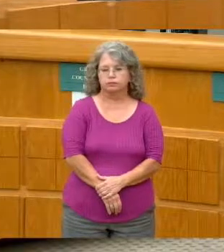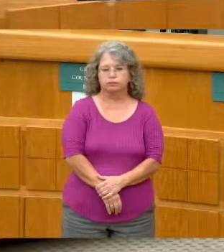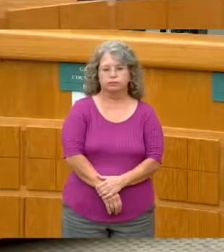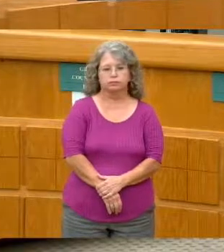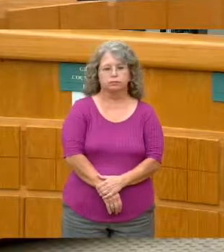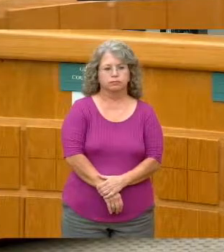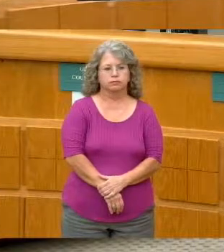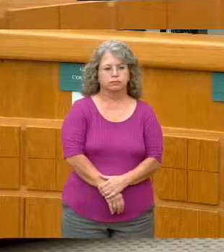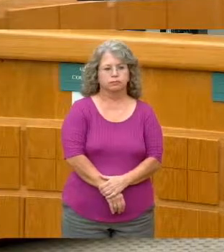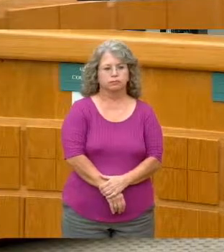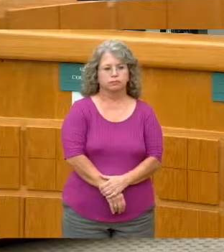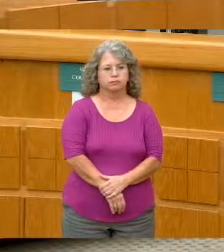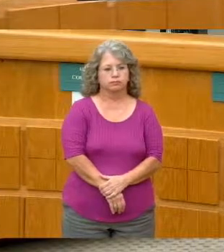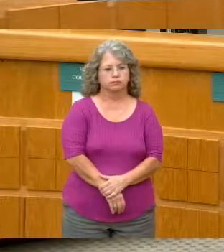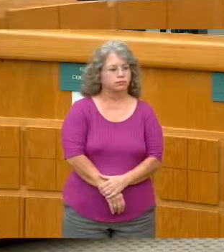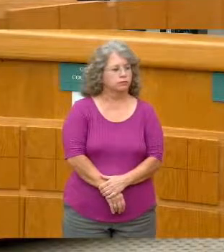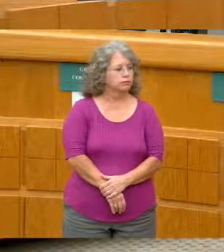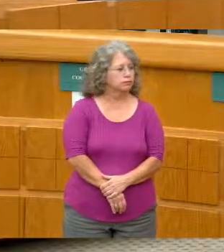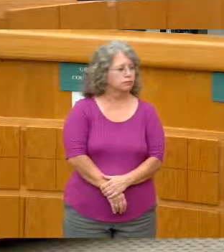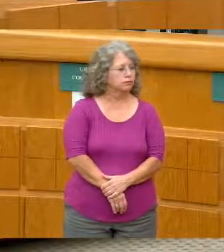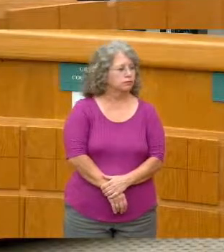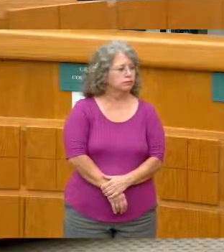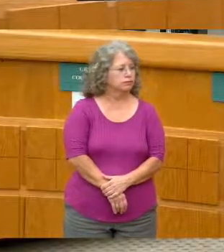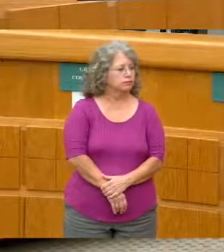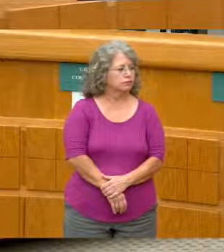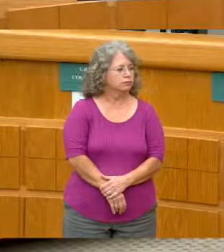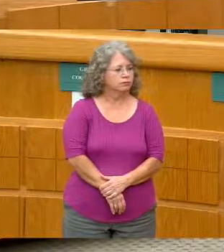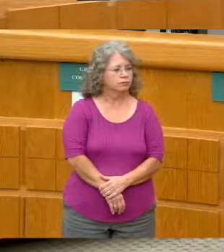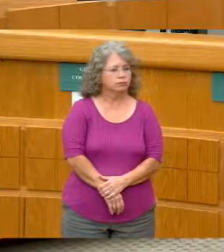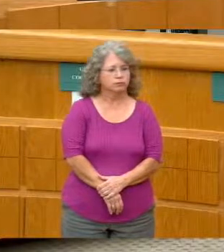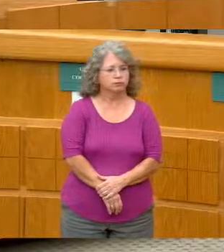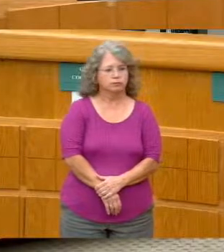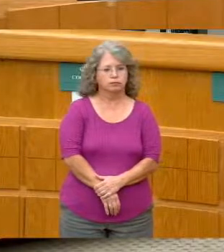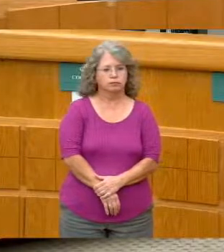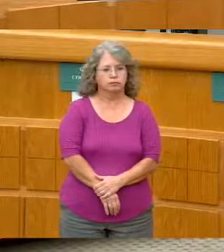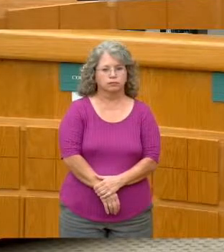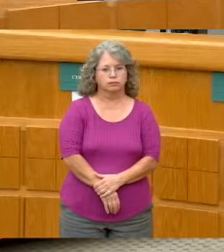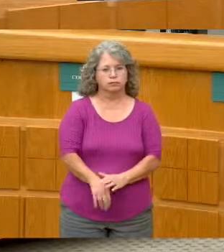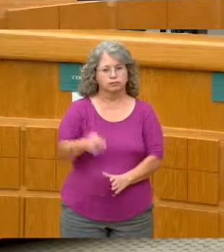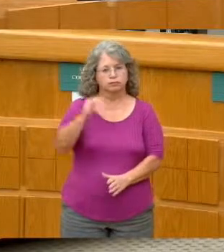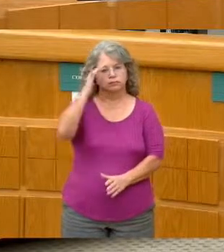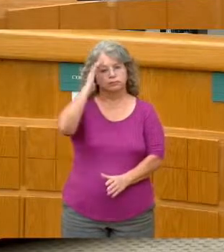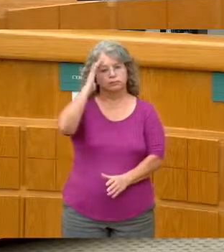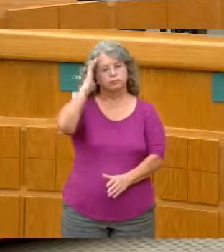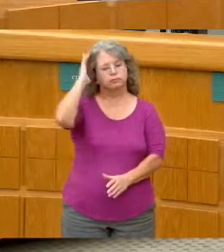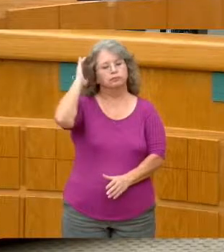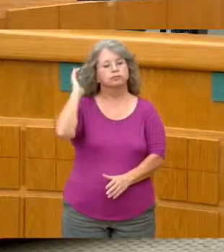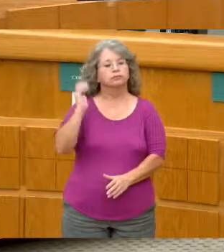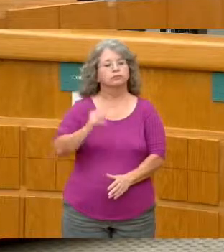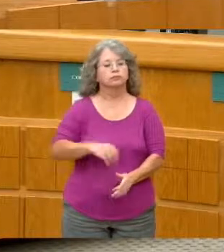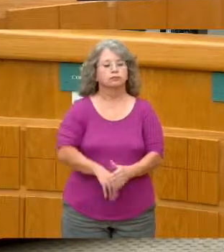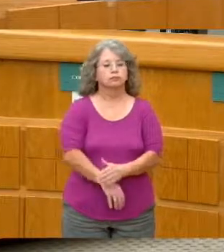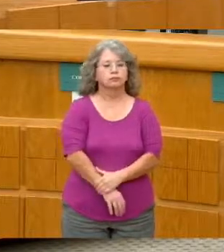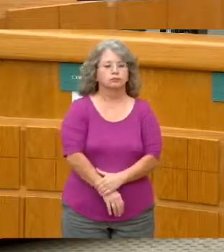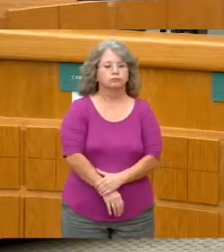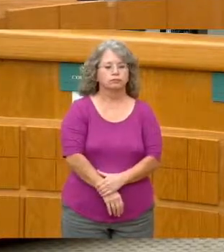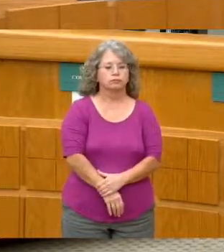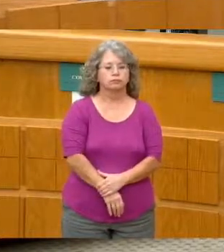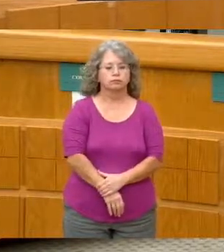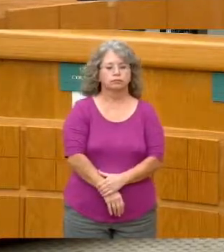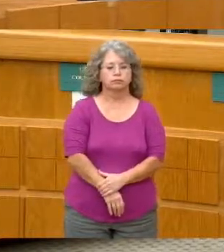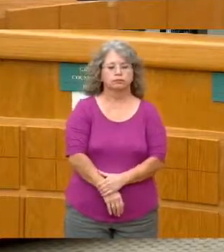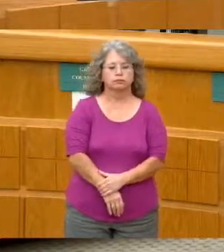con escombros y hay equipo pesado realizando su remoción. El día de hoy el concilio se aprobó una transferencia de